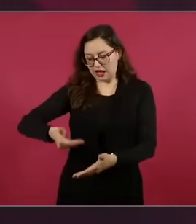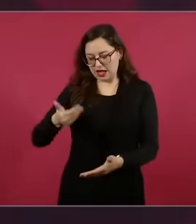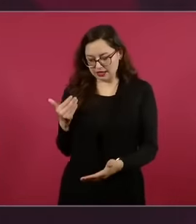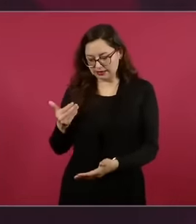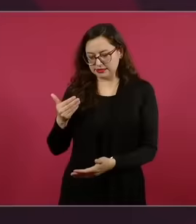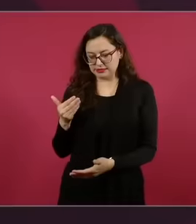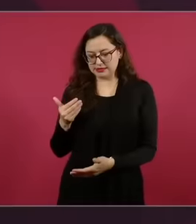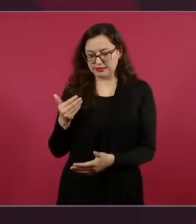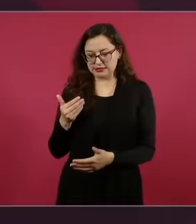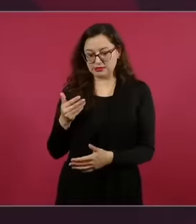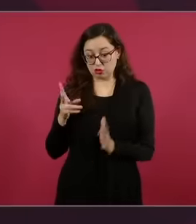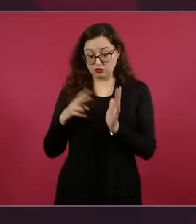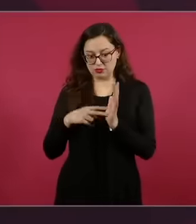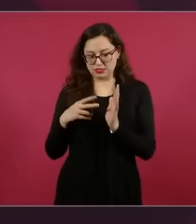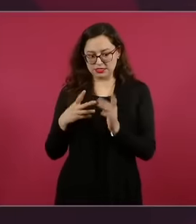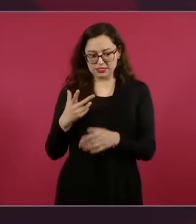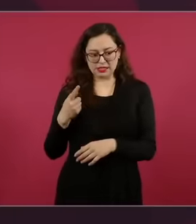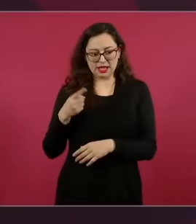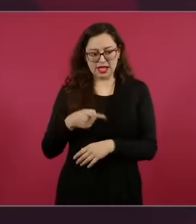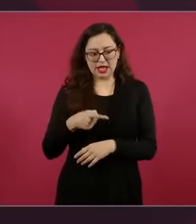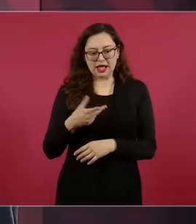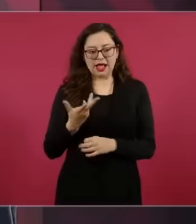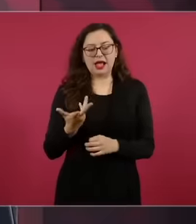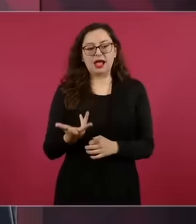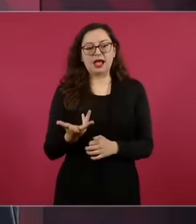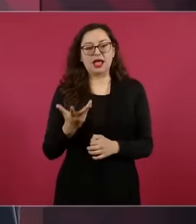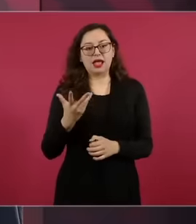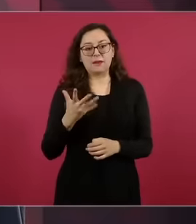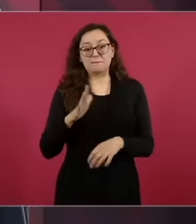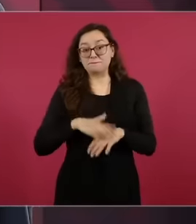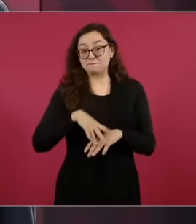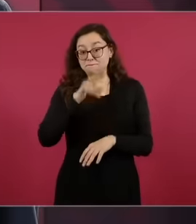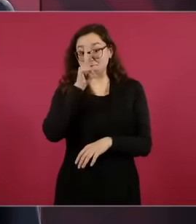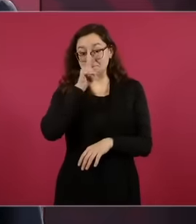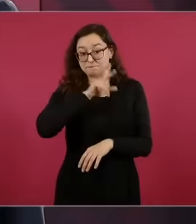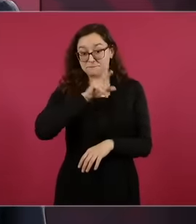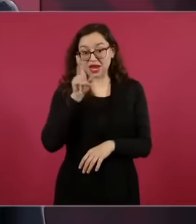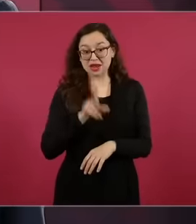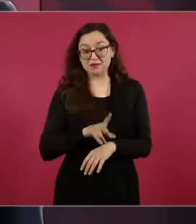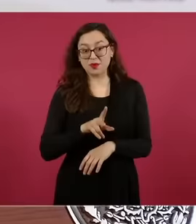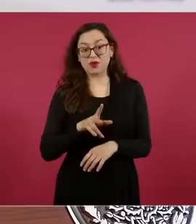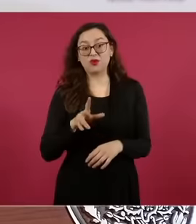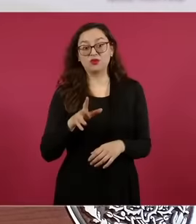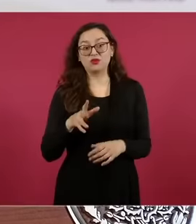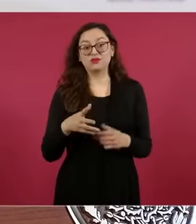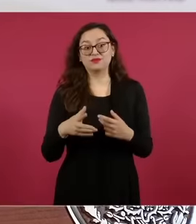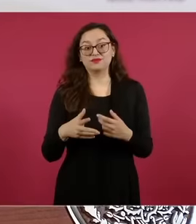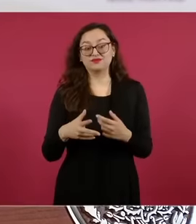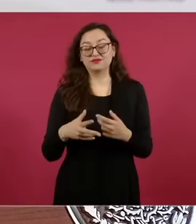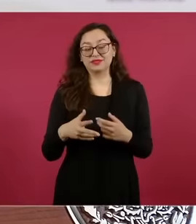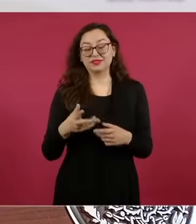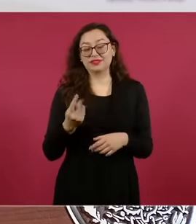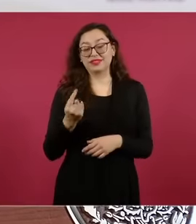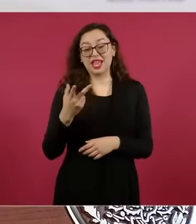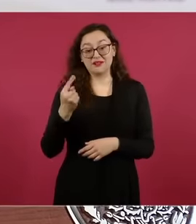Televisa, en esa elección quienes más me atacaron fueron los de Azteca,